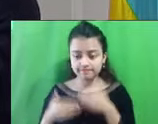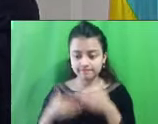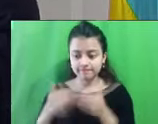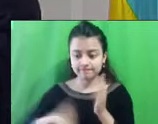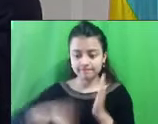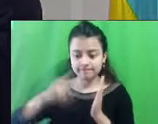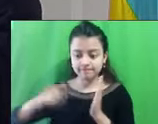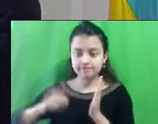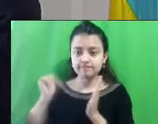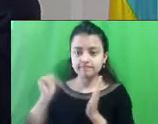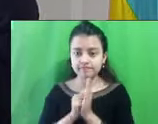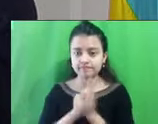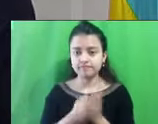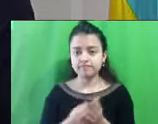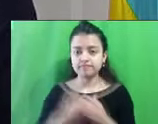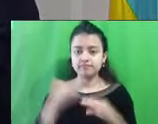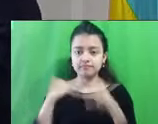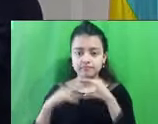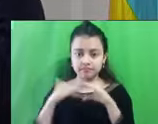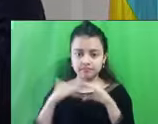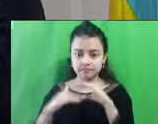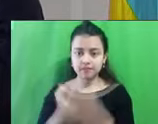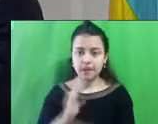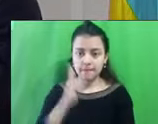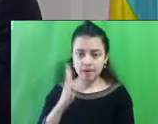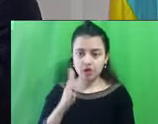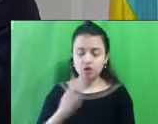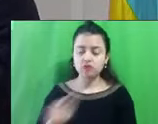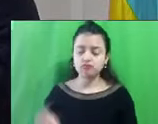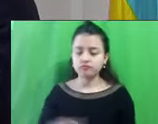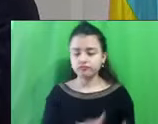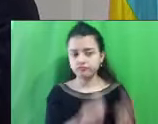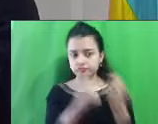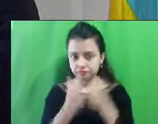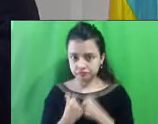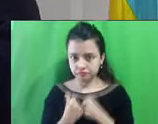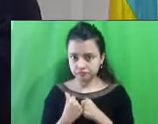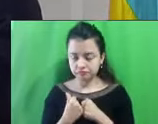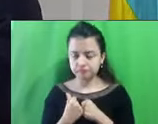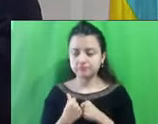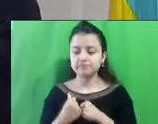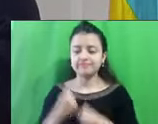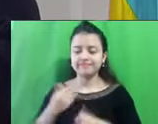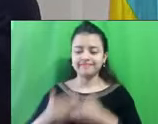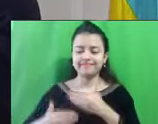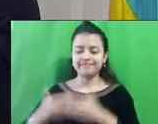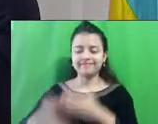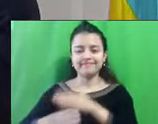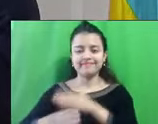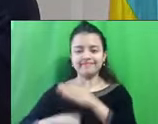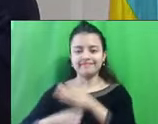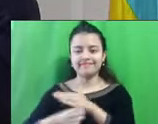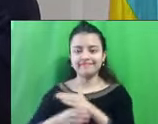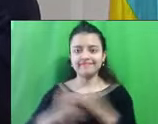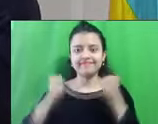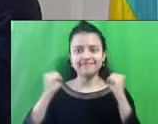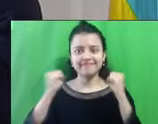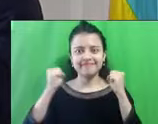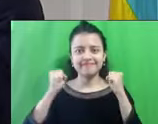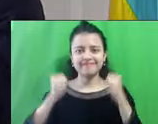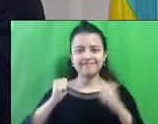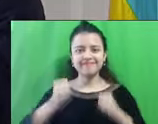plata ya está en caja, ya el proyecto tiene un cierre financiero y vamos a tener planta para el sector de Cartagenita